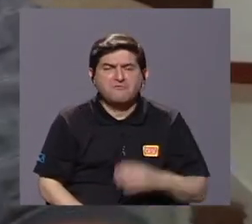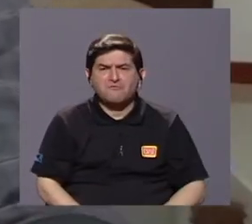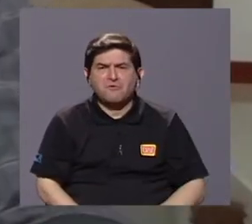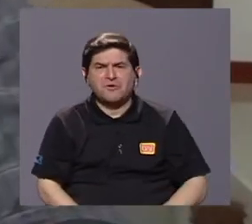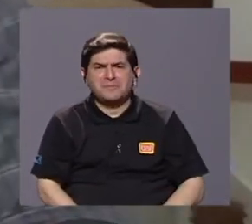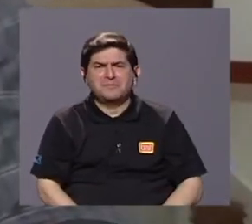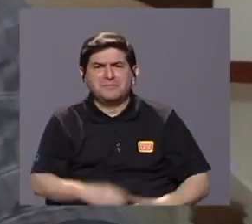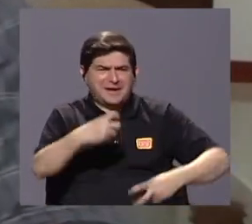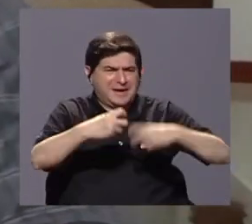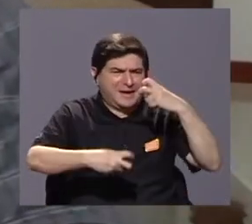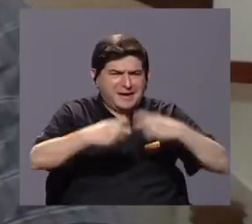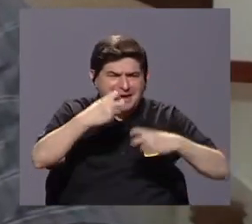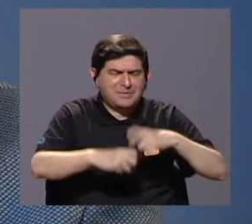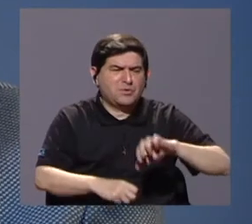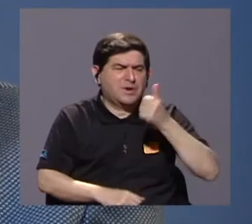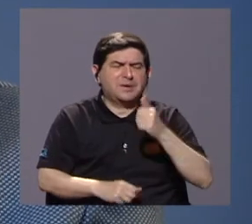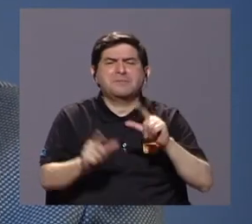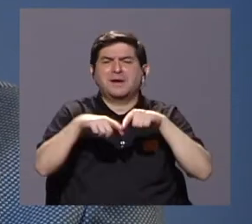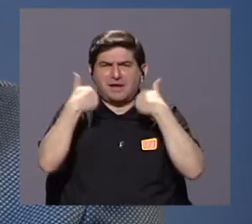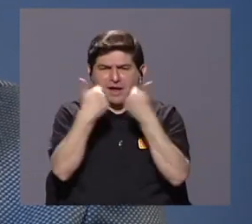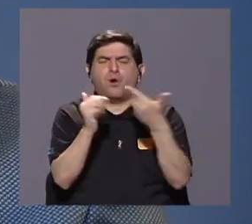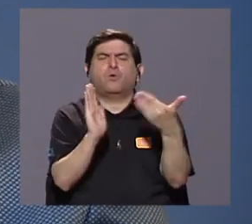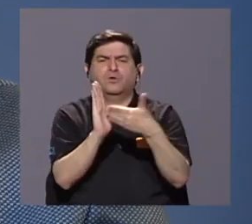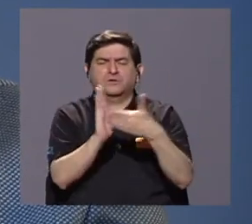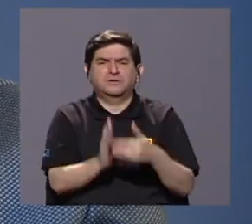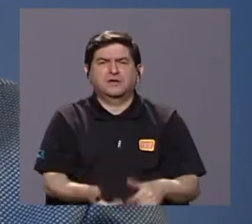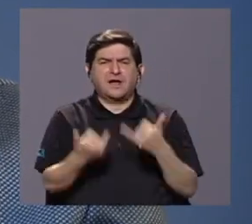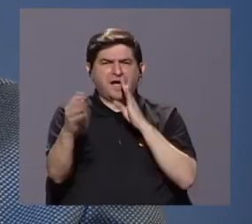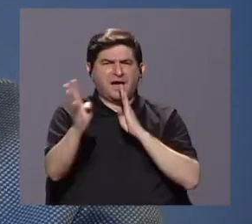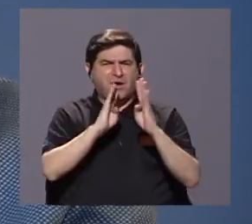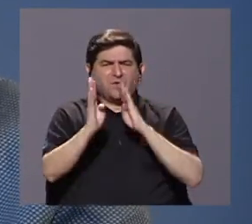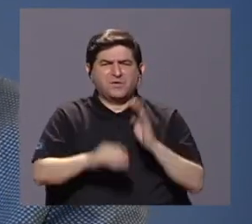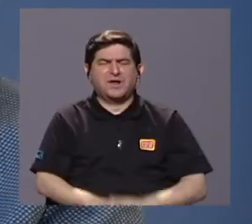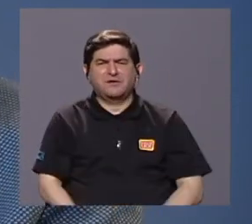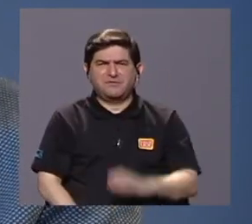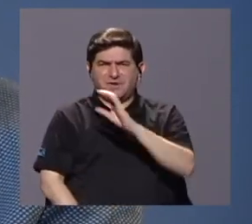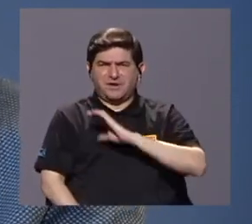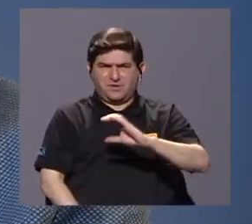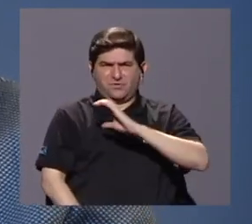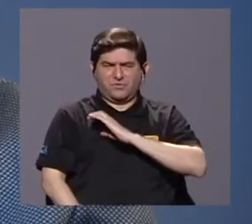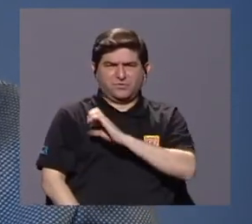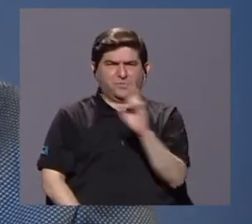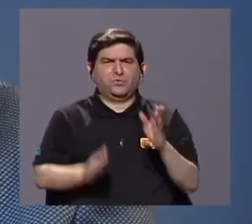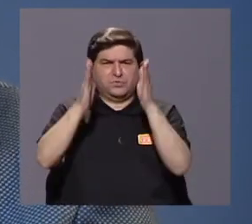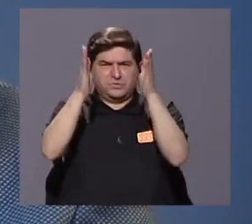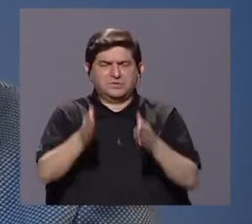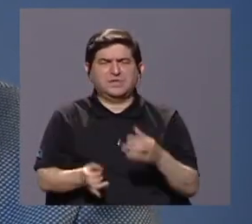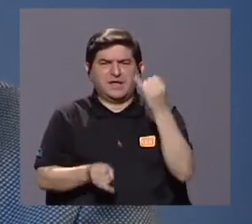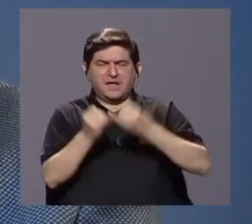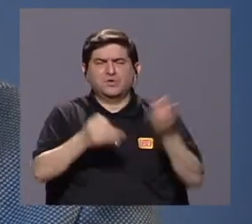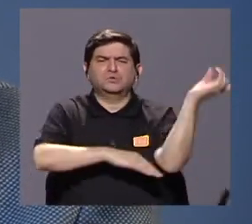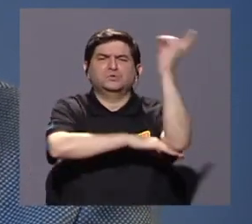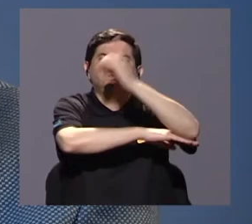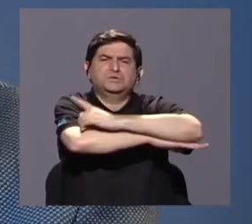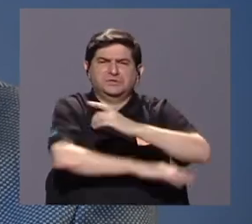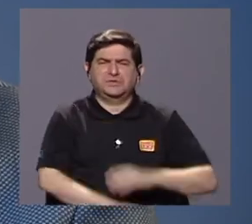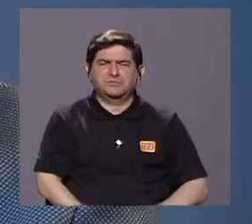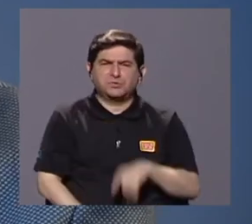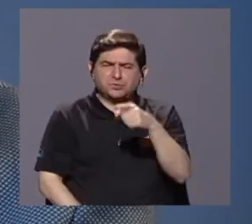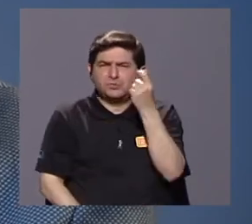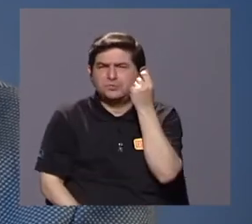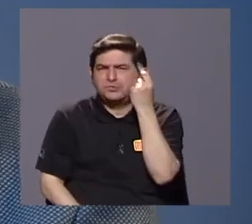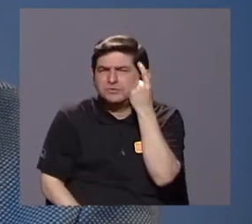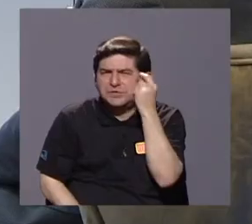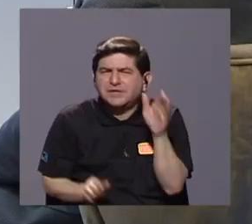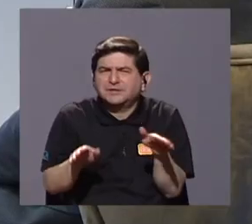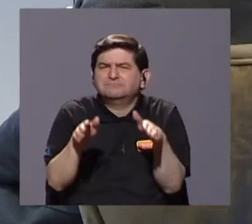sido en esos otros estratos. Hablemos un poquito del comportamiento de los ticos y las ticas en estos últimos días. ¿Cuál es su interpretación